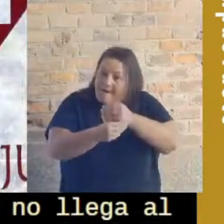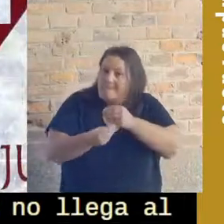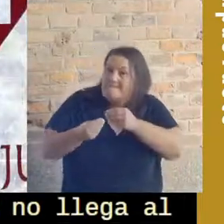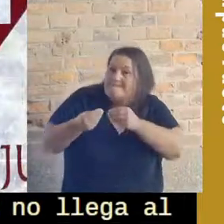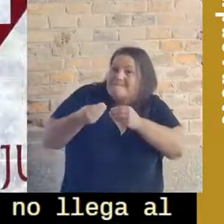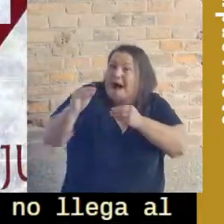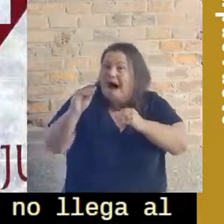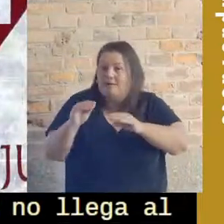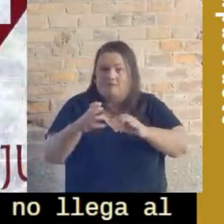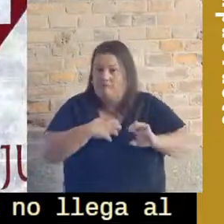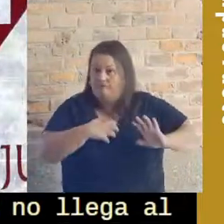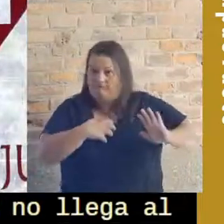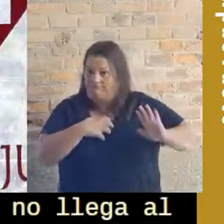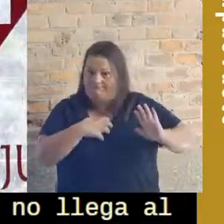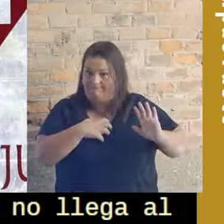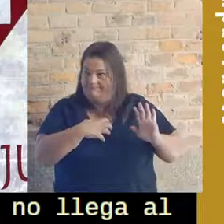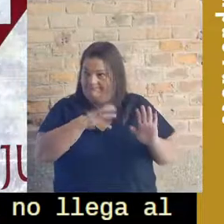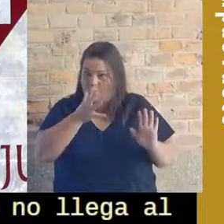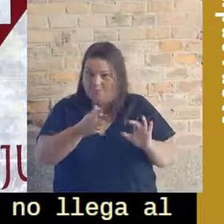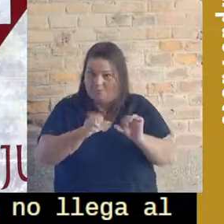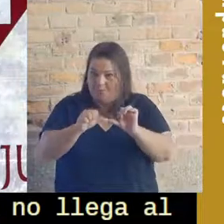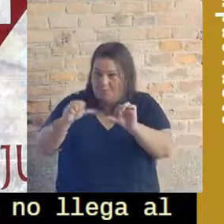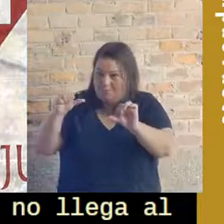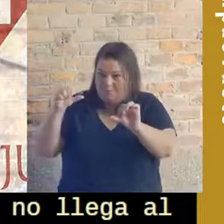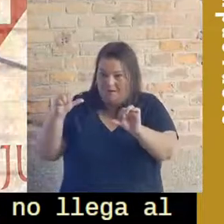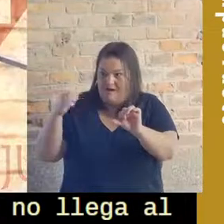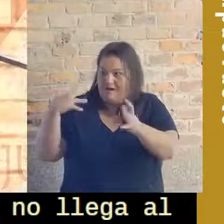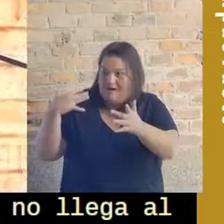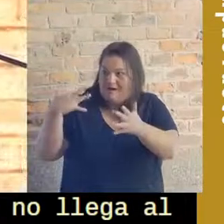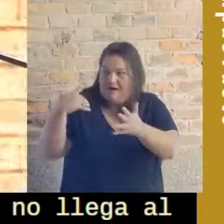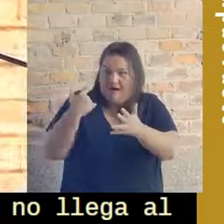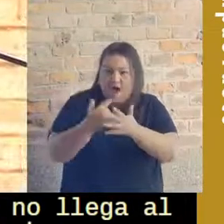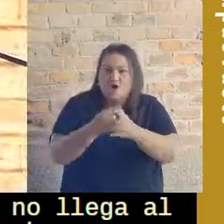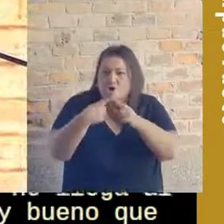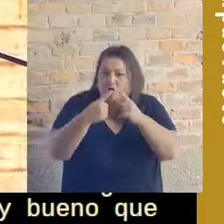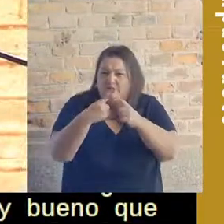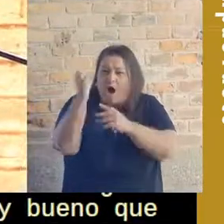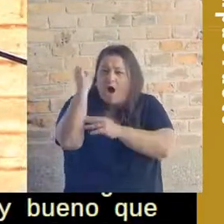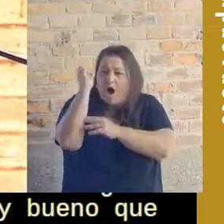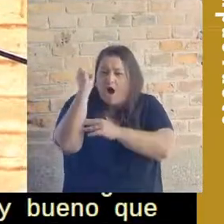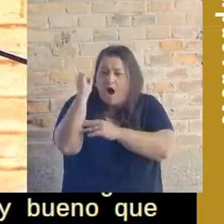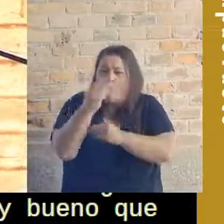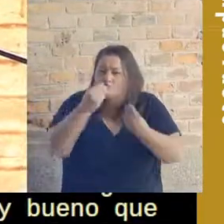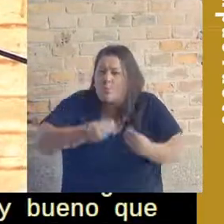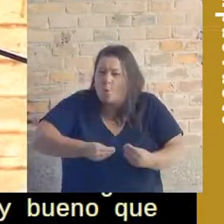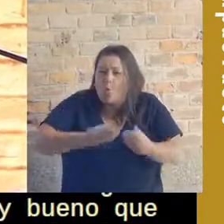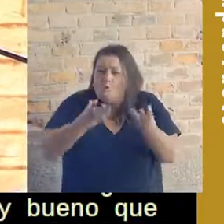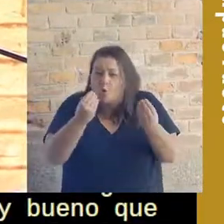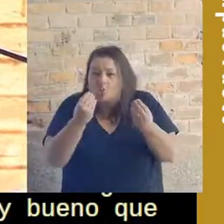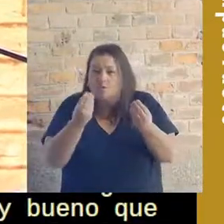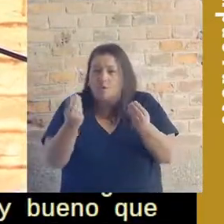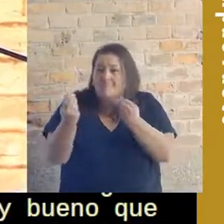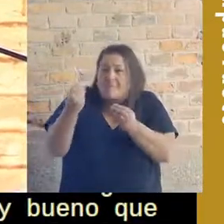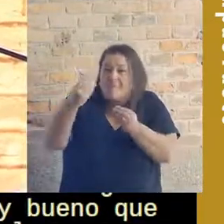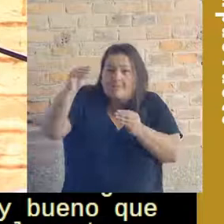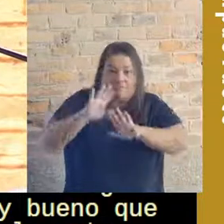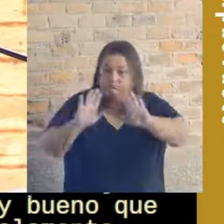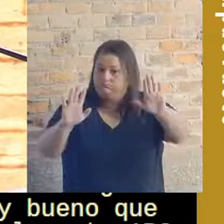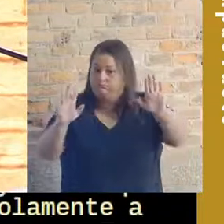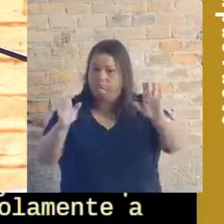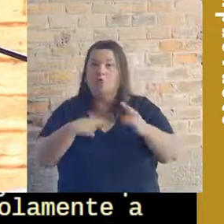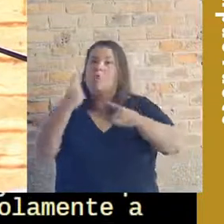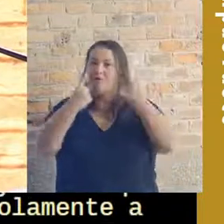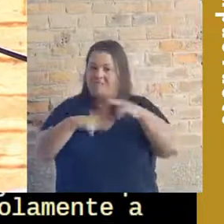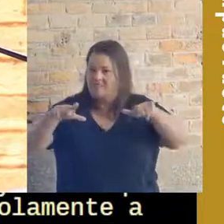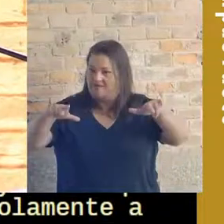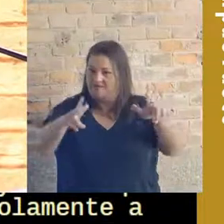una sola palabra a todo lo mucho y lo que se ha dicho estos días Aquí yo aunque he estado solamente a veces en el